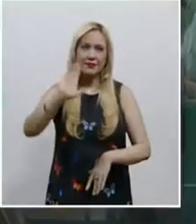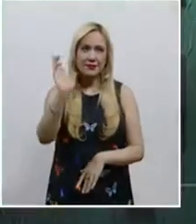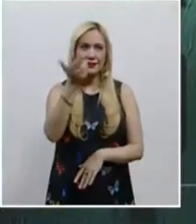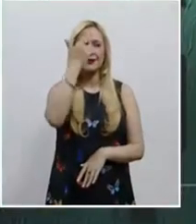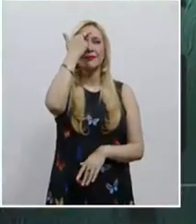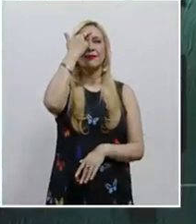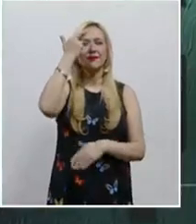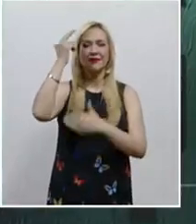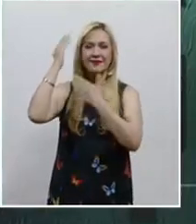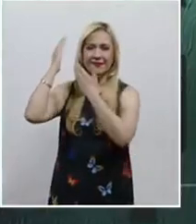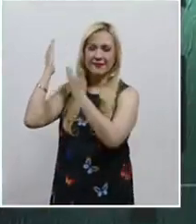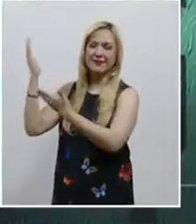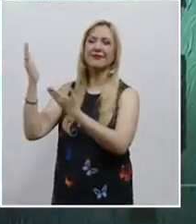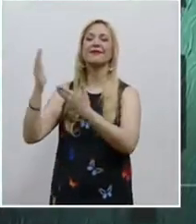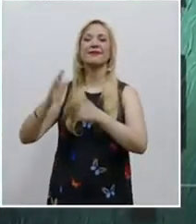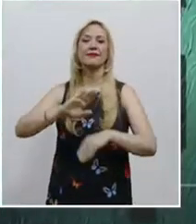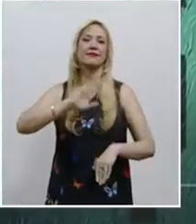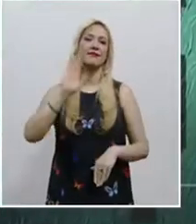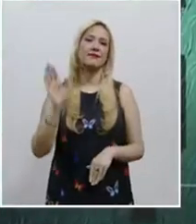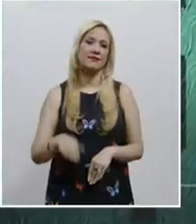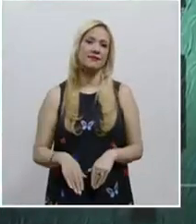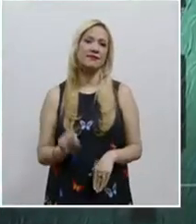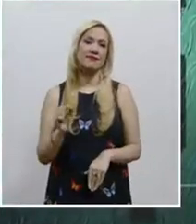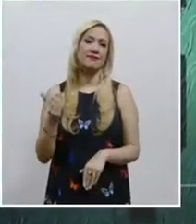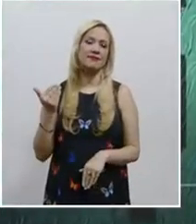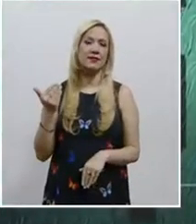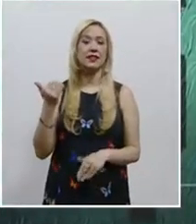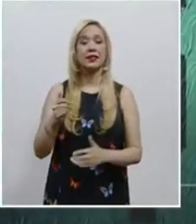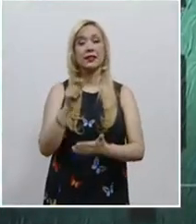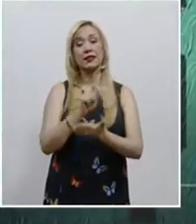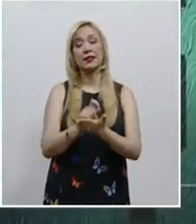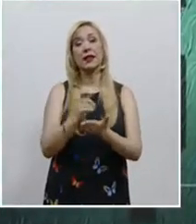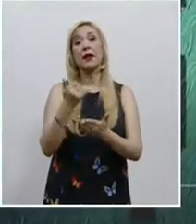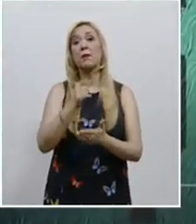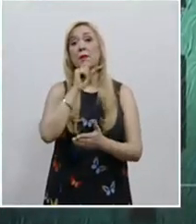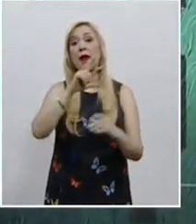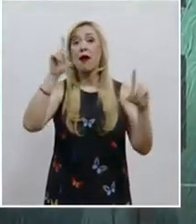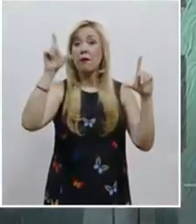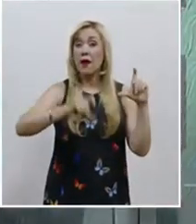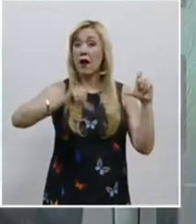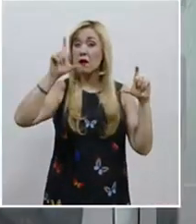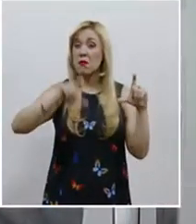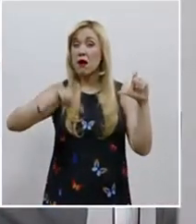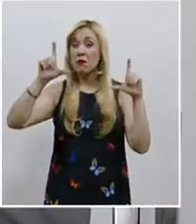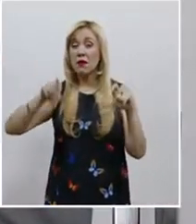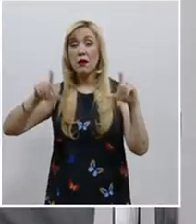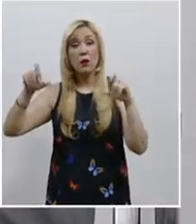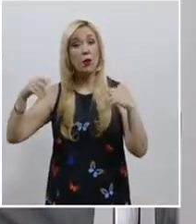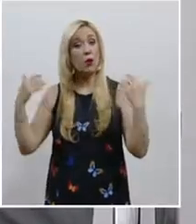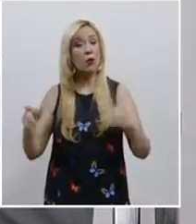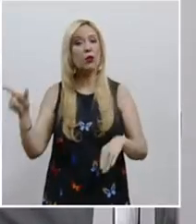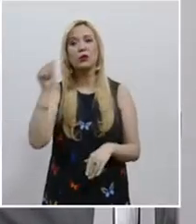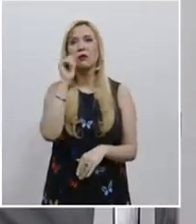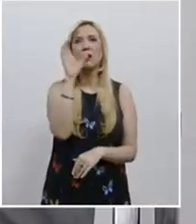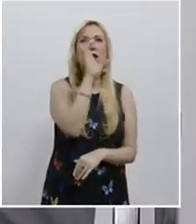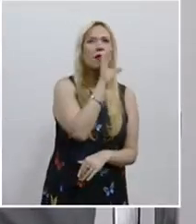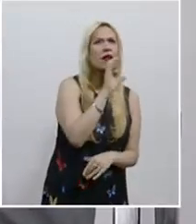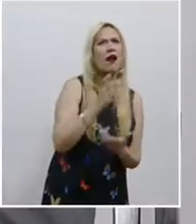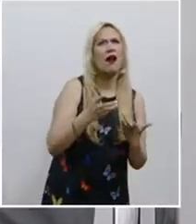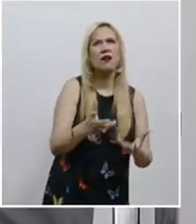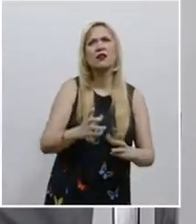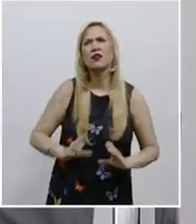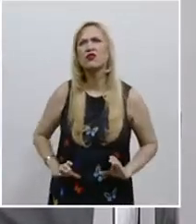cronista, dando a conocer otra de sus facetas, su obra pictográfica. Su curiosidad lo llevó a salir a la